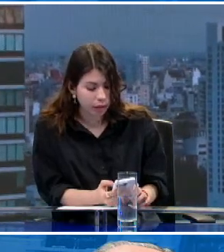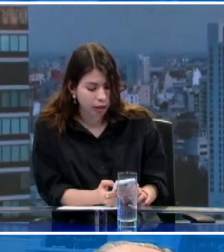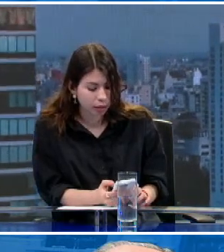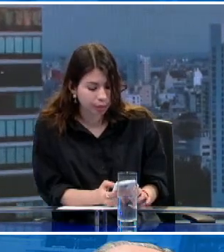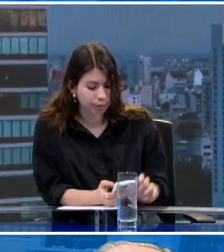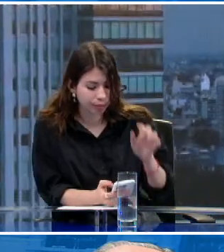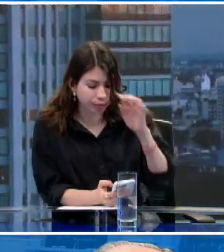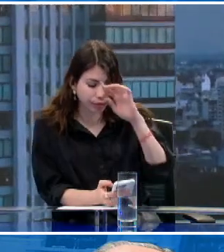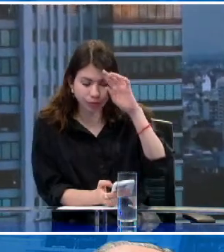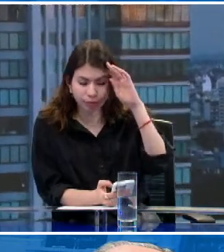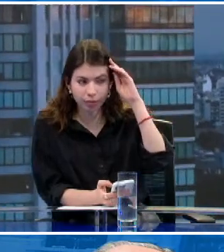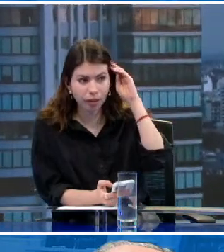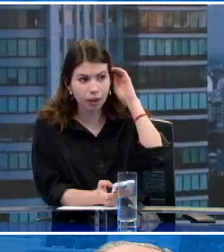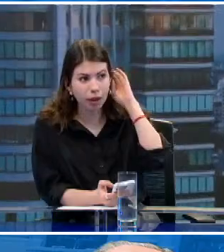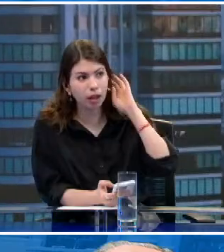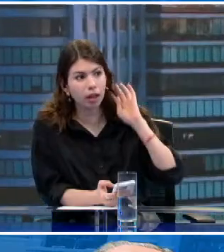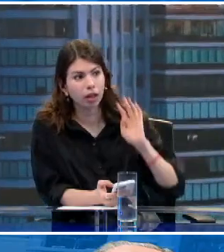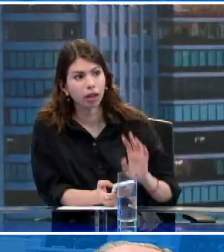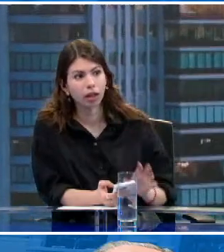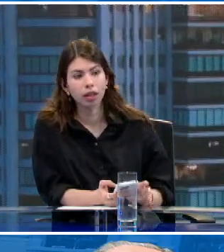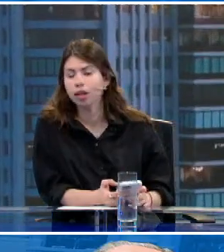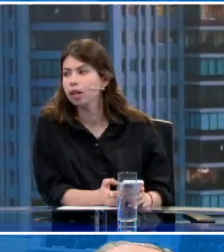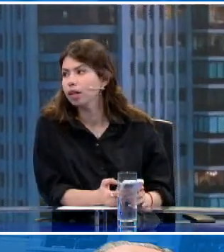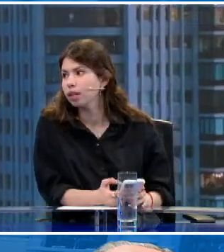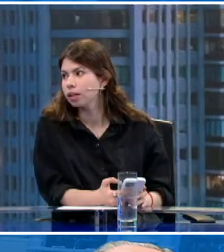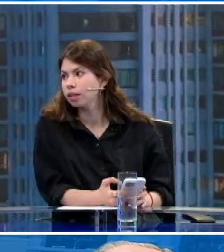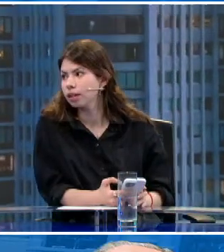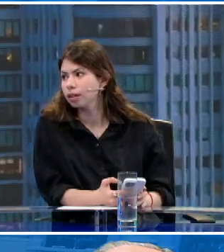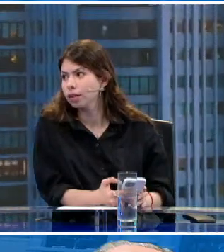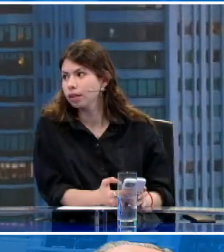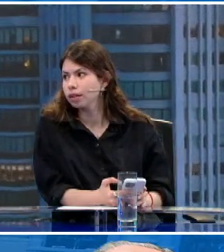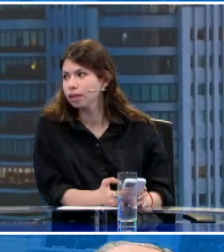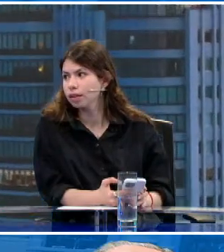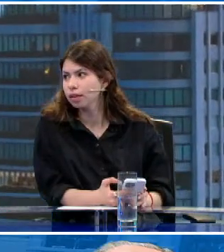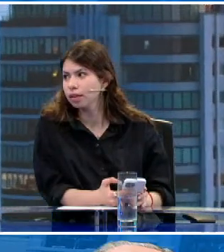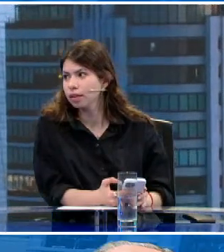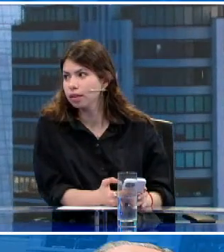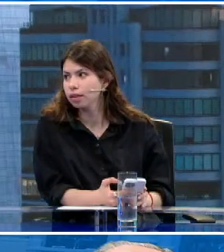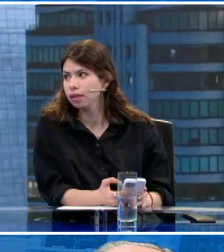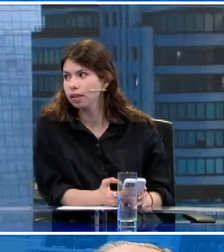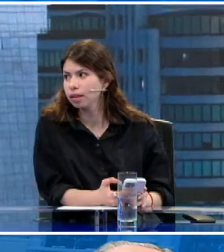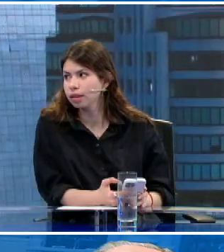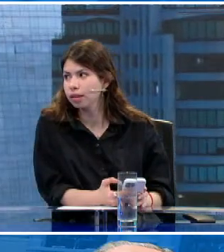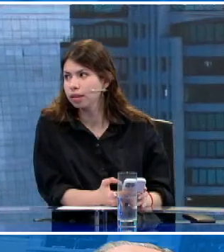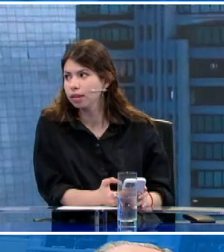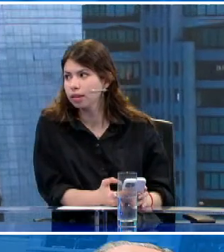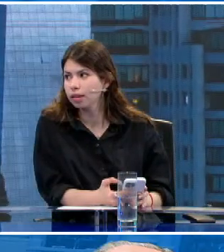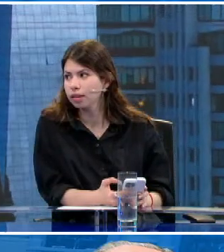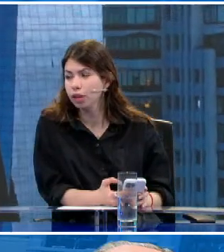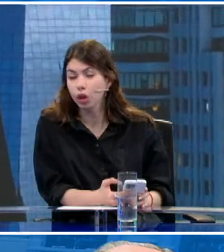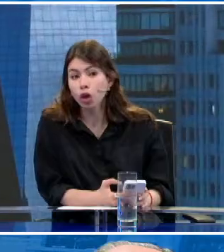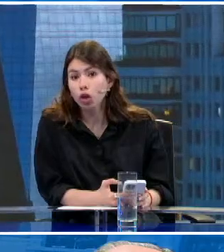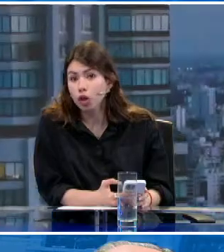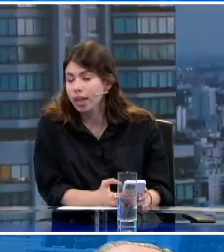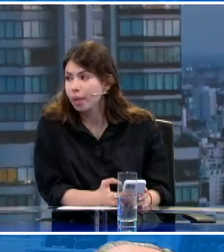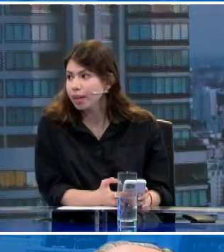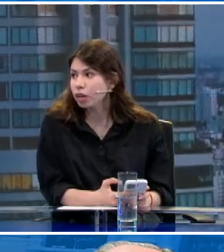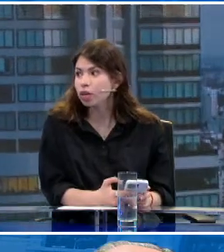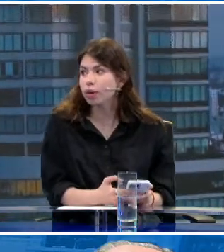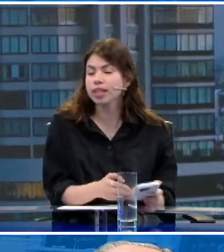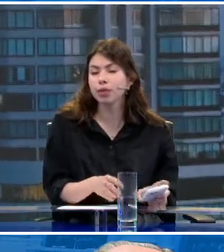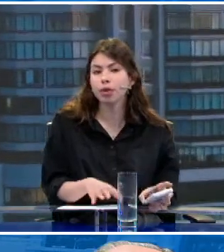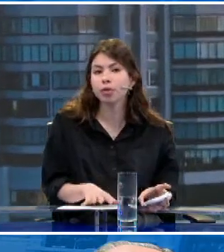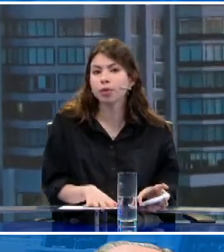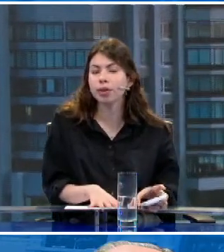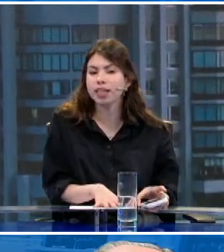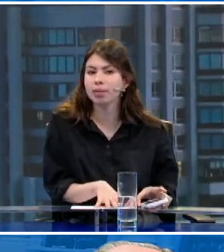ver, perdóname, me parece que esto está anotado ahora, porque creo que cuando se enviaban las preguntas todavía no estaba conformado Coherencia. me No, parece. claramente Ah, no. claro.